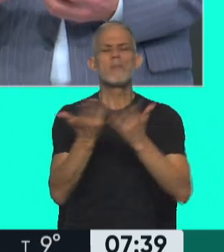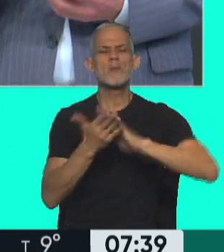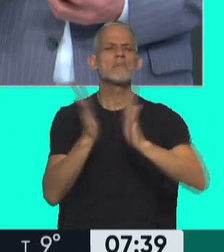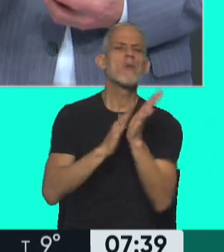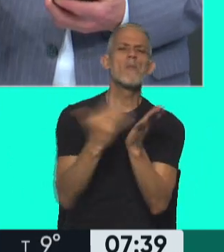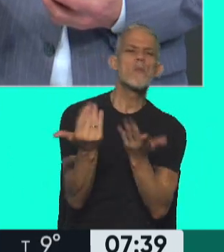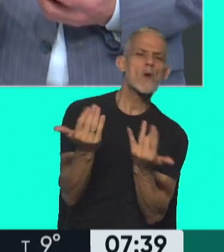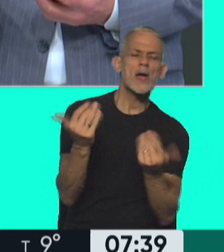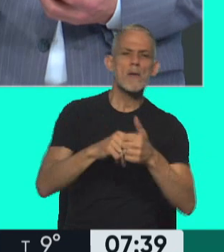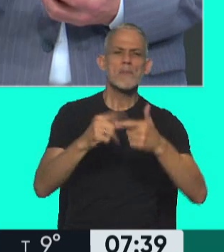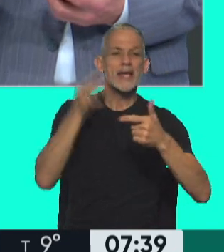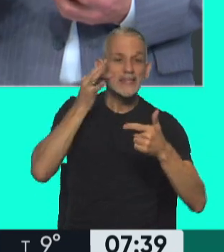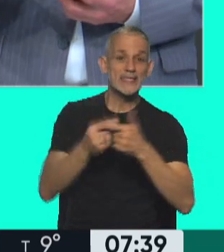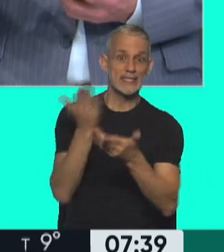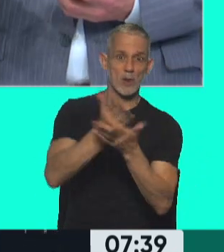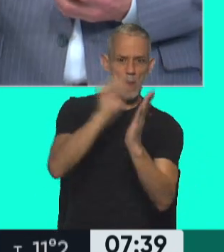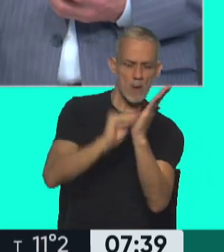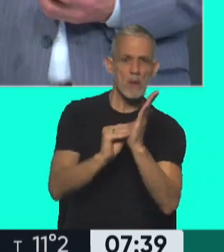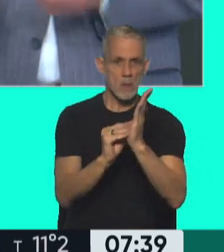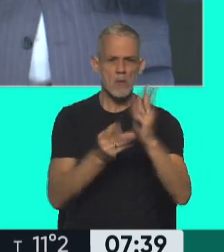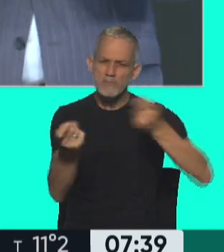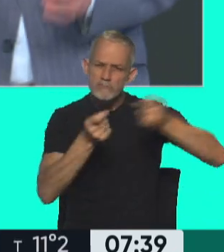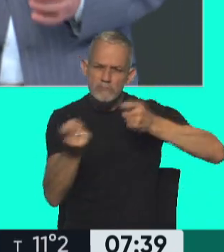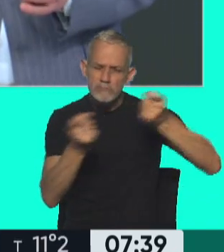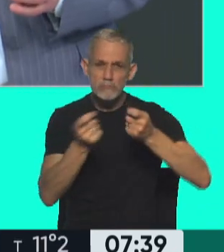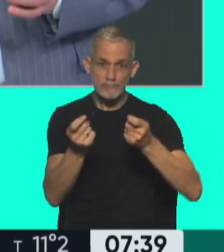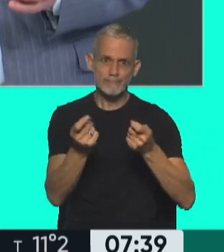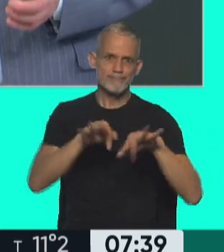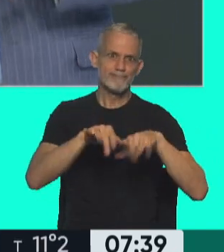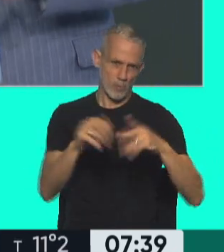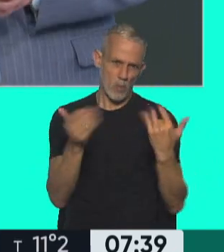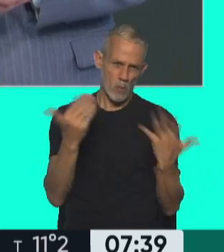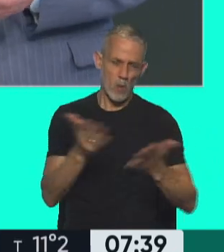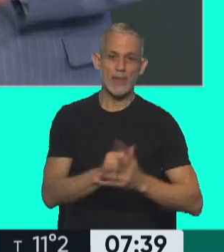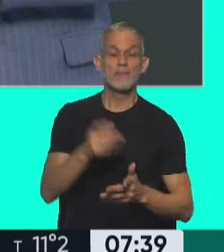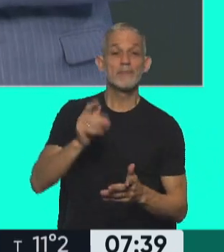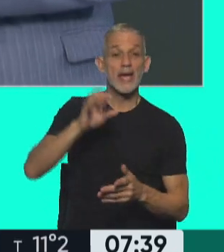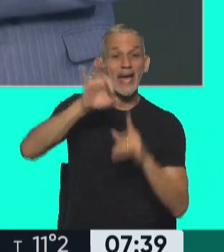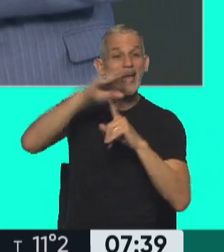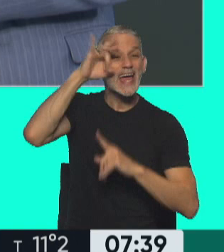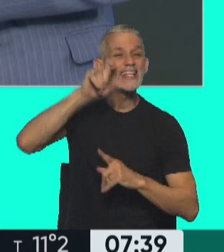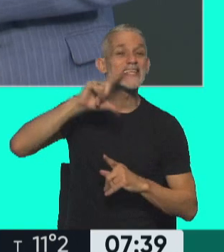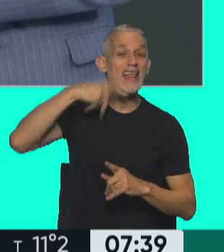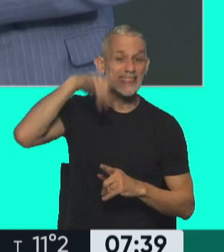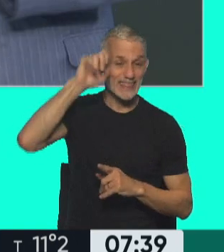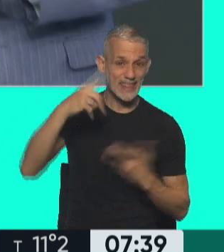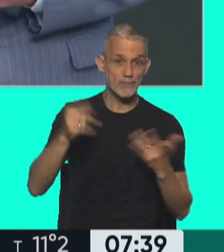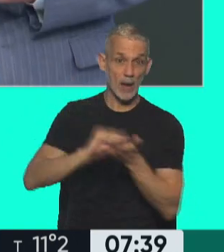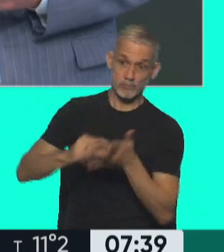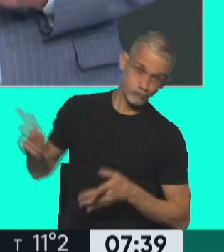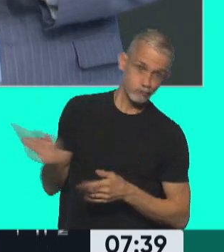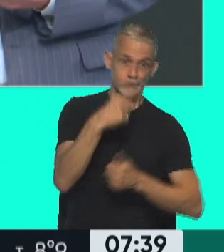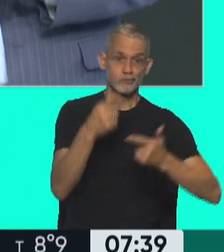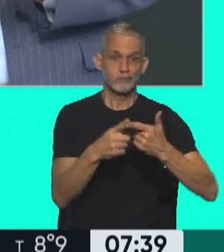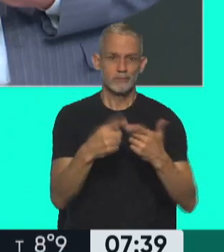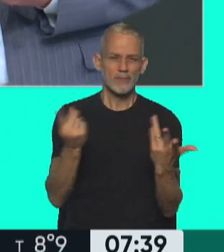prueba, proponer testigos y controlar todo lo que ocurre. Para que te des una idea, un querellante puede poner peritos de modo tal